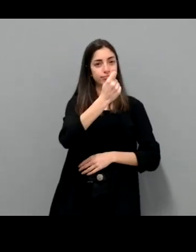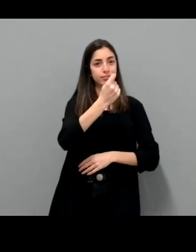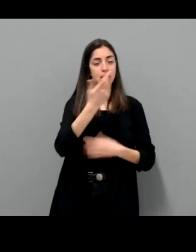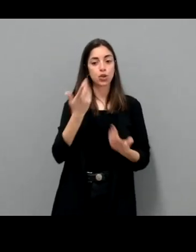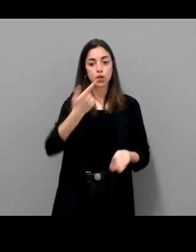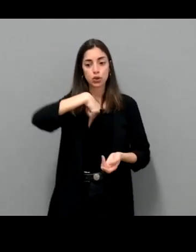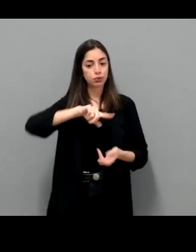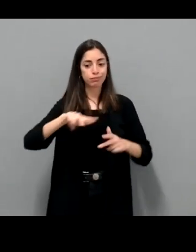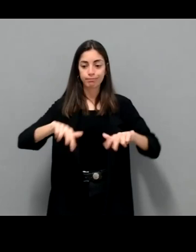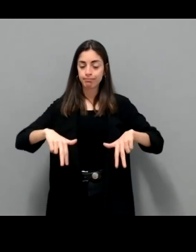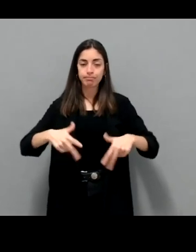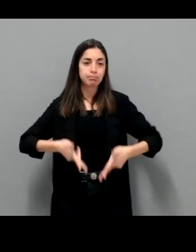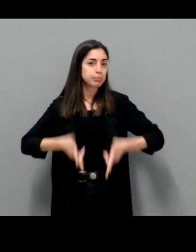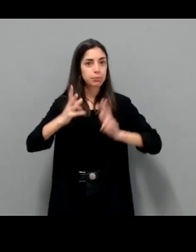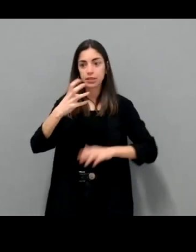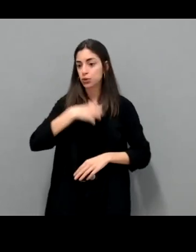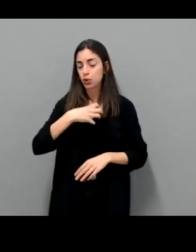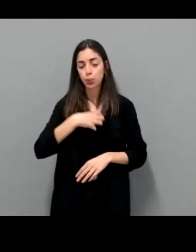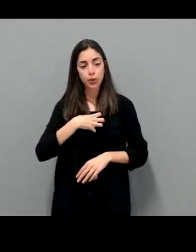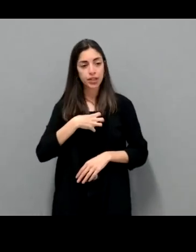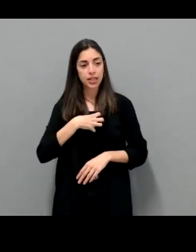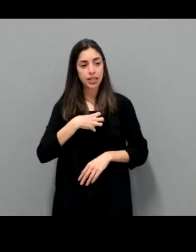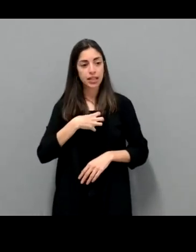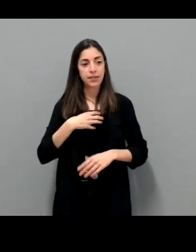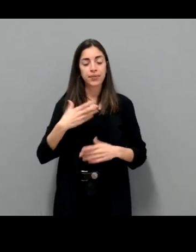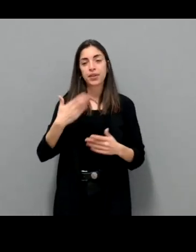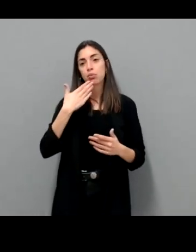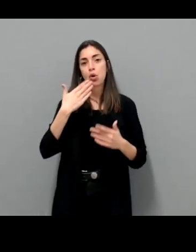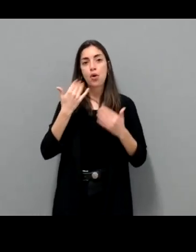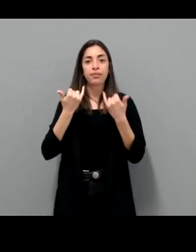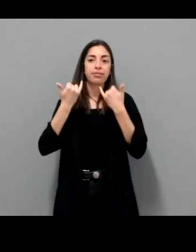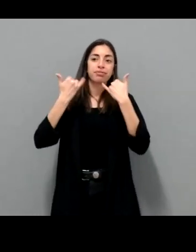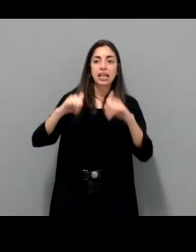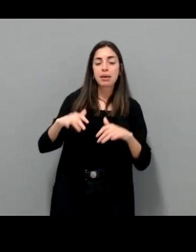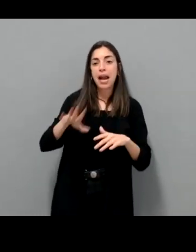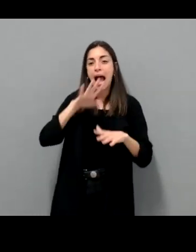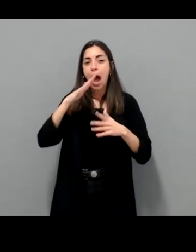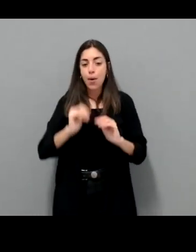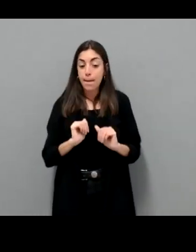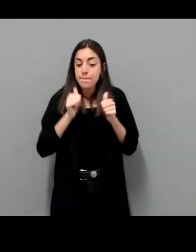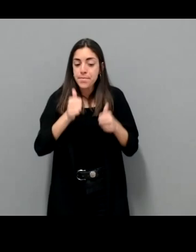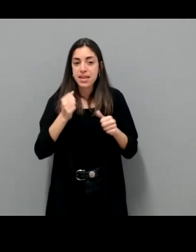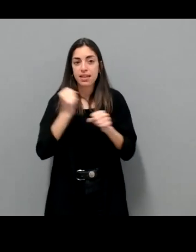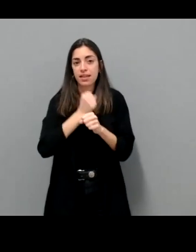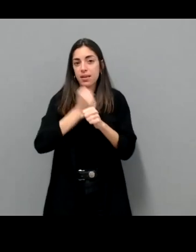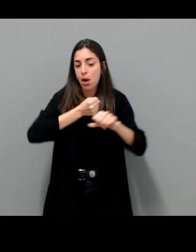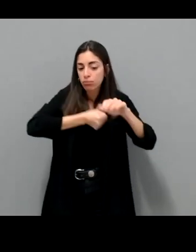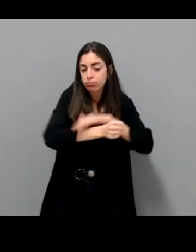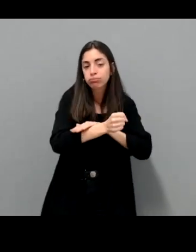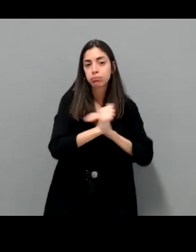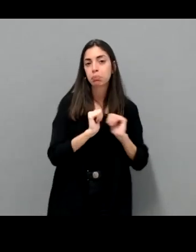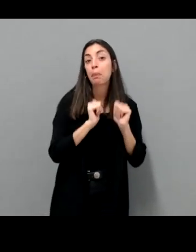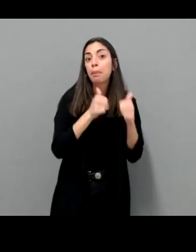permitir que, en lugar de celebrar que se están incorporando al mundo laboral, es como